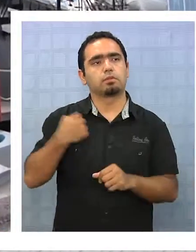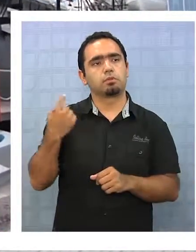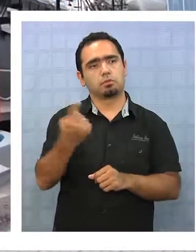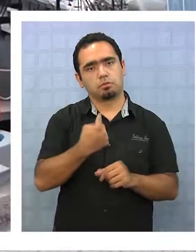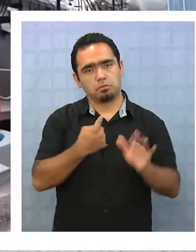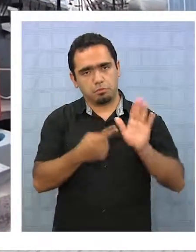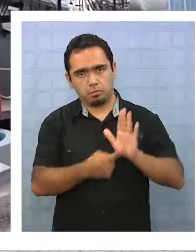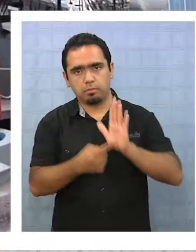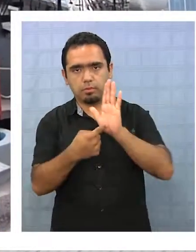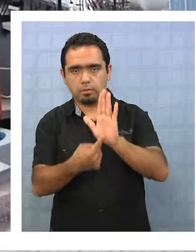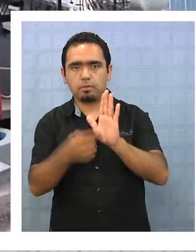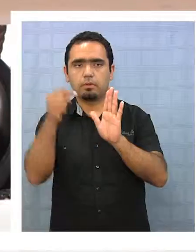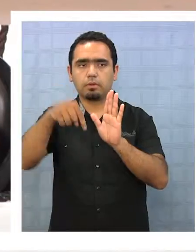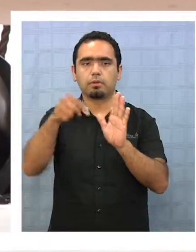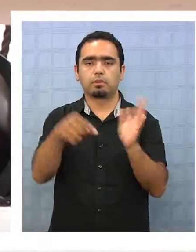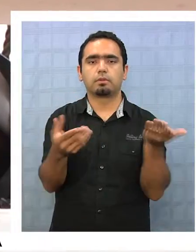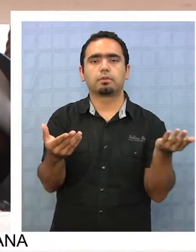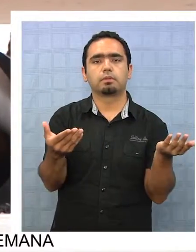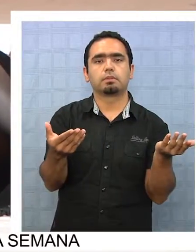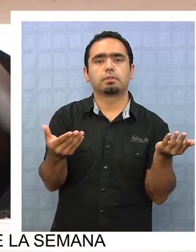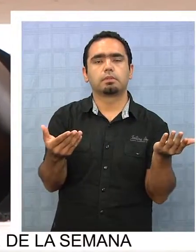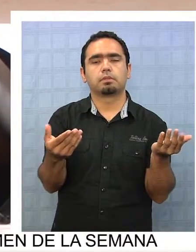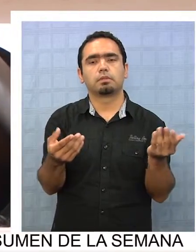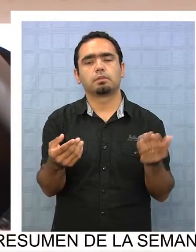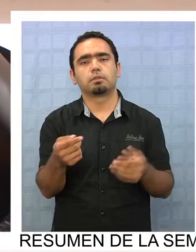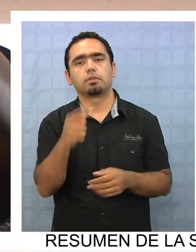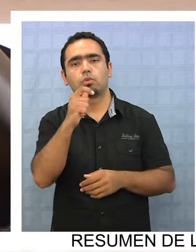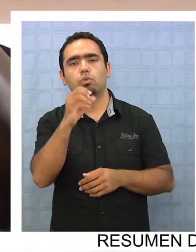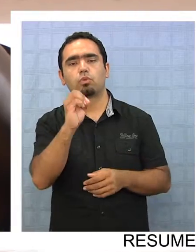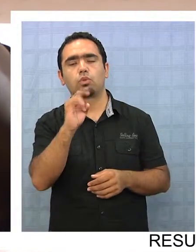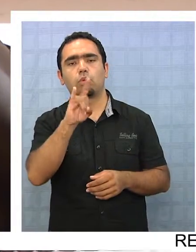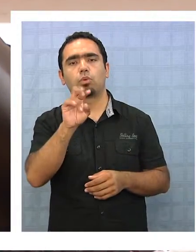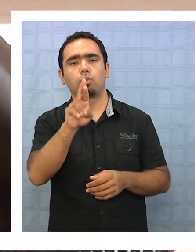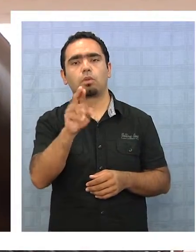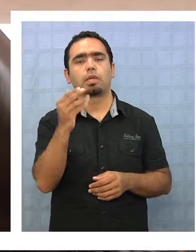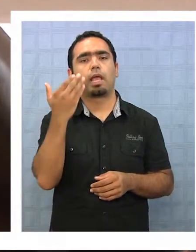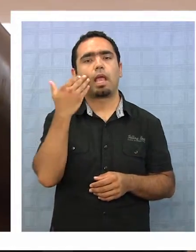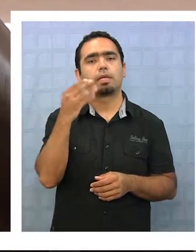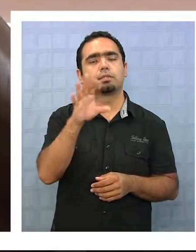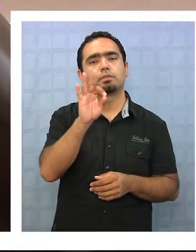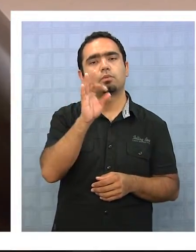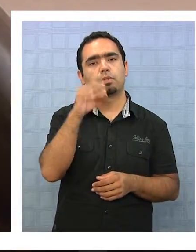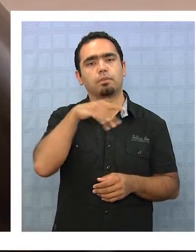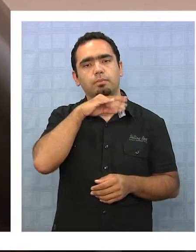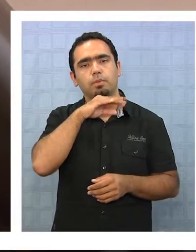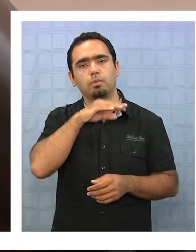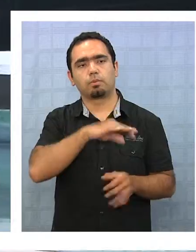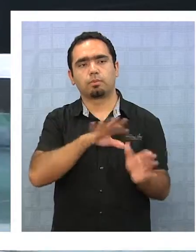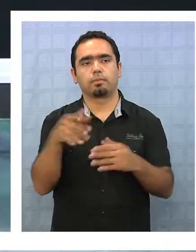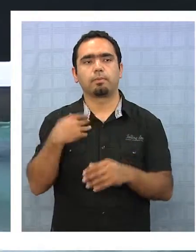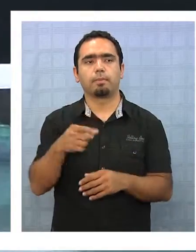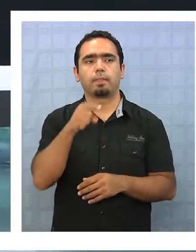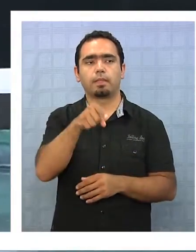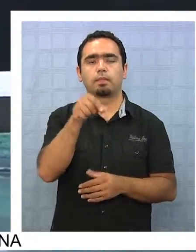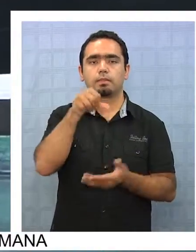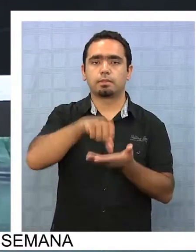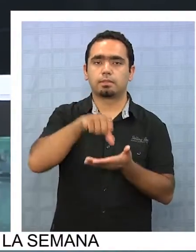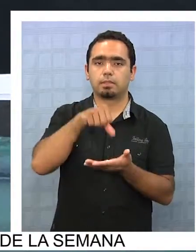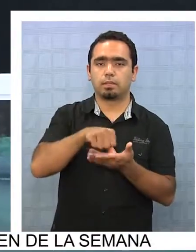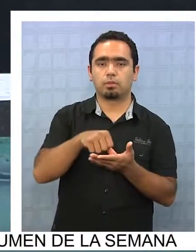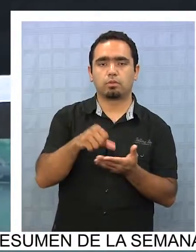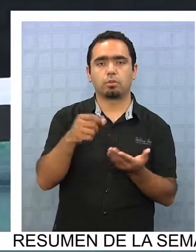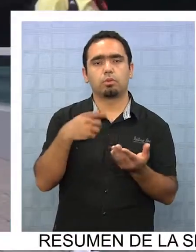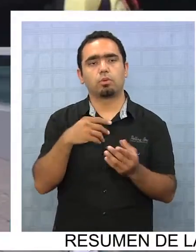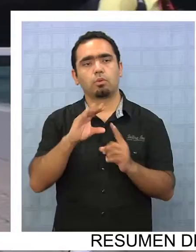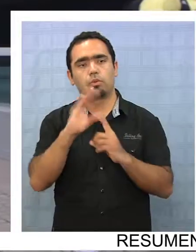la exponemos acá en los tours que son guiados y que duran alrededor de 45 o 50 minutos. Este centro cultural, administrado por